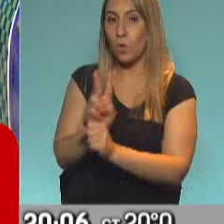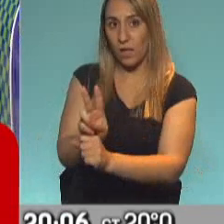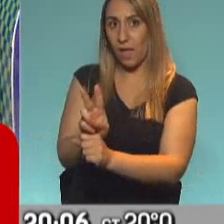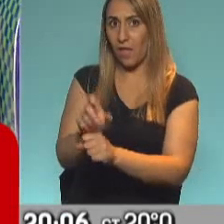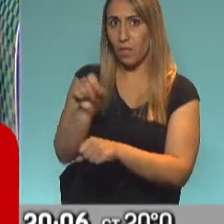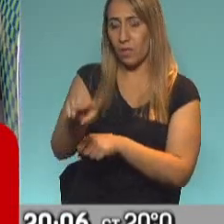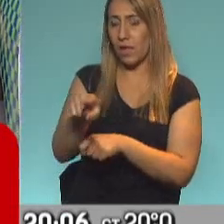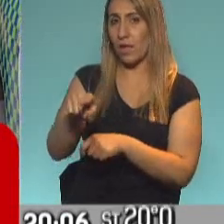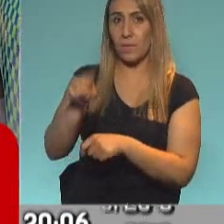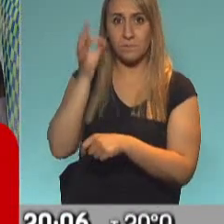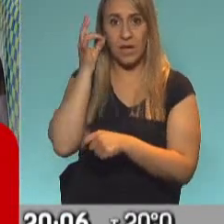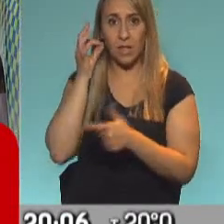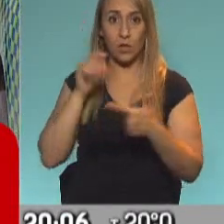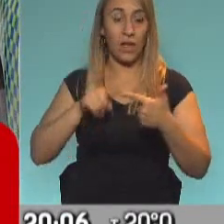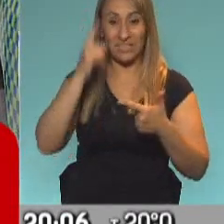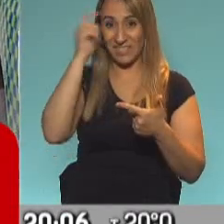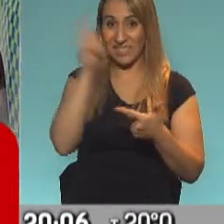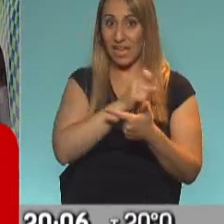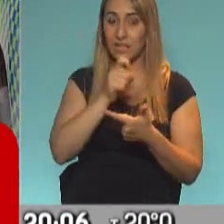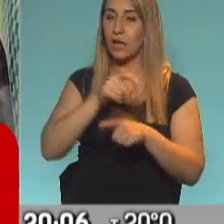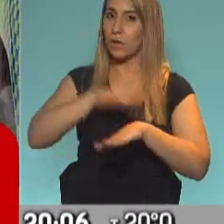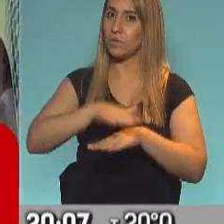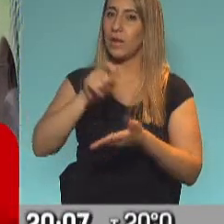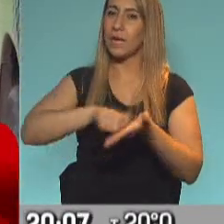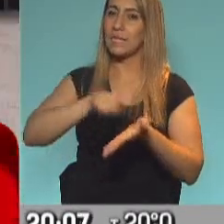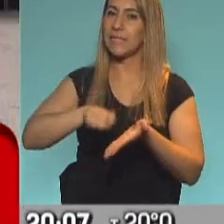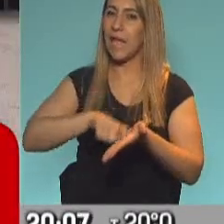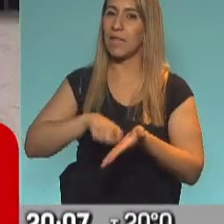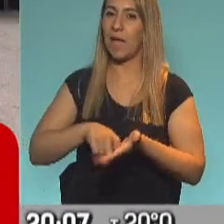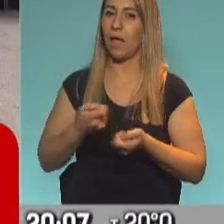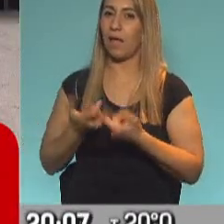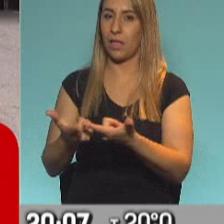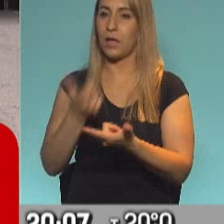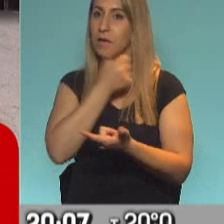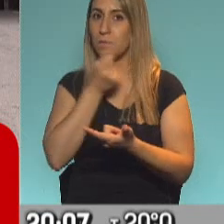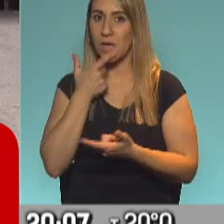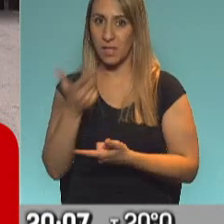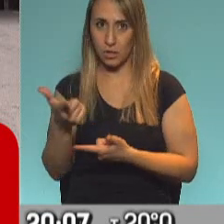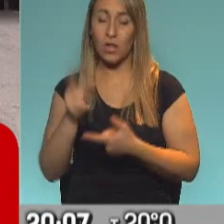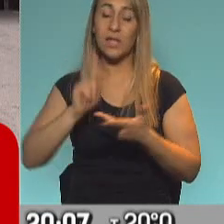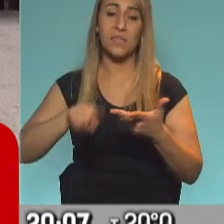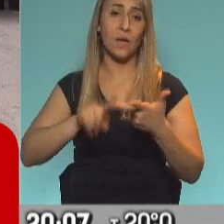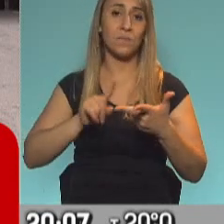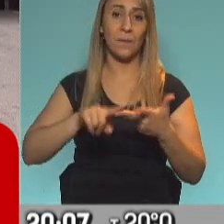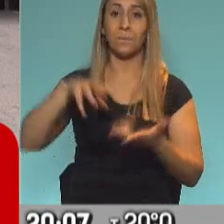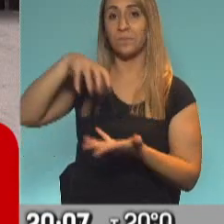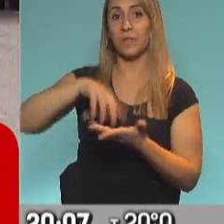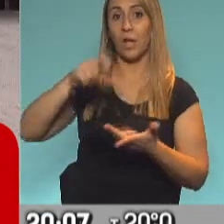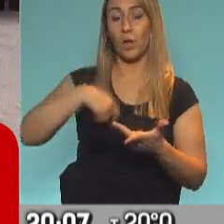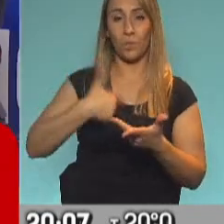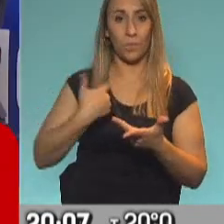le suministraba los medicamentos, y también la cobertura médica privada, que era responsable